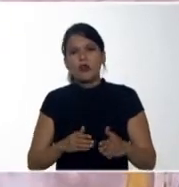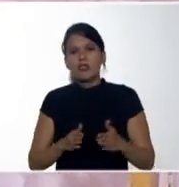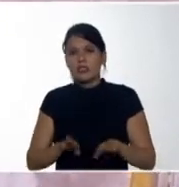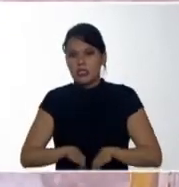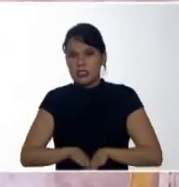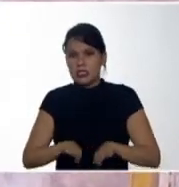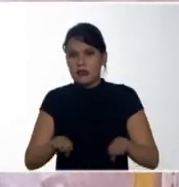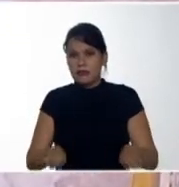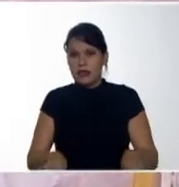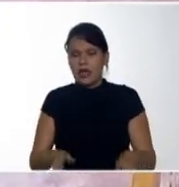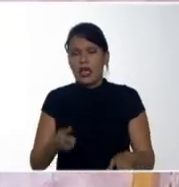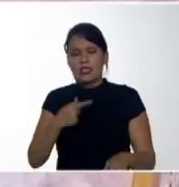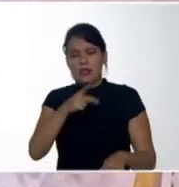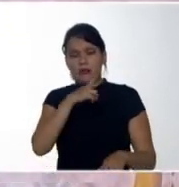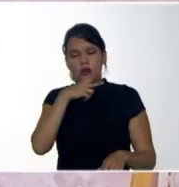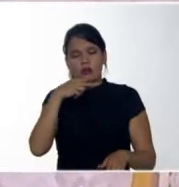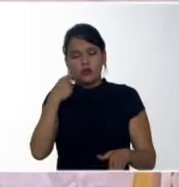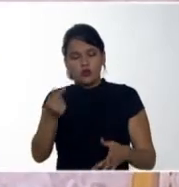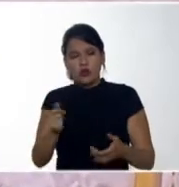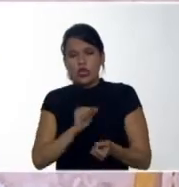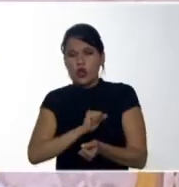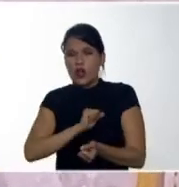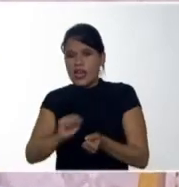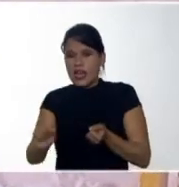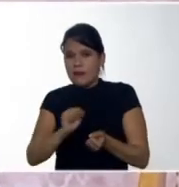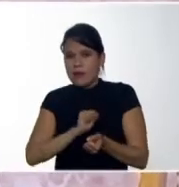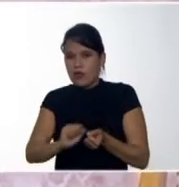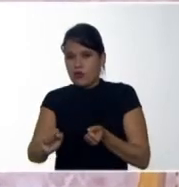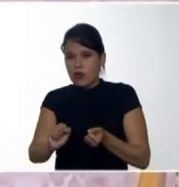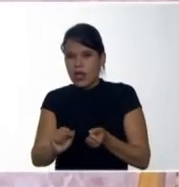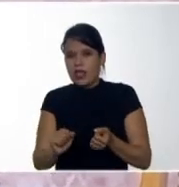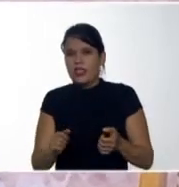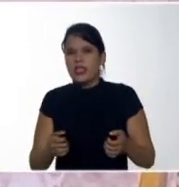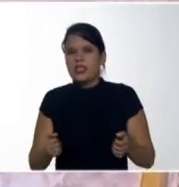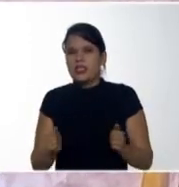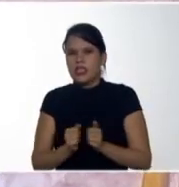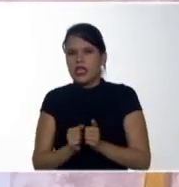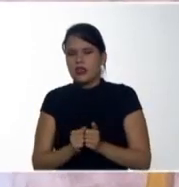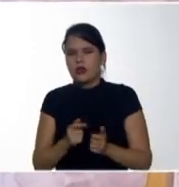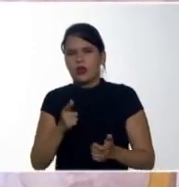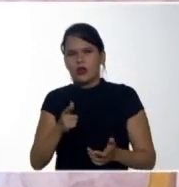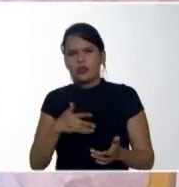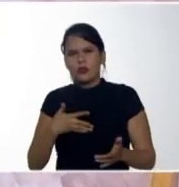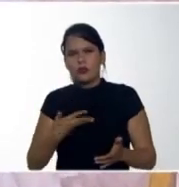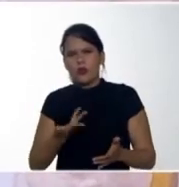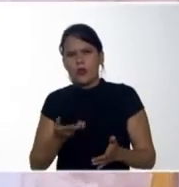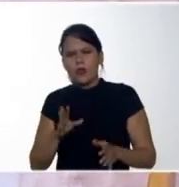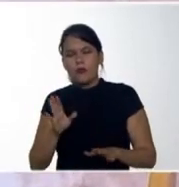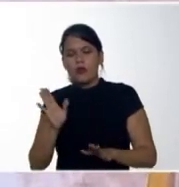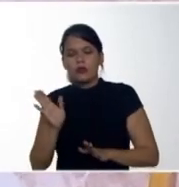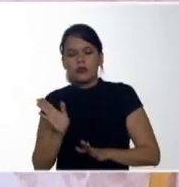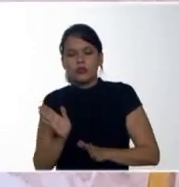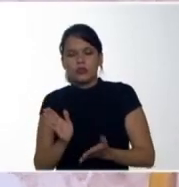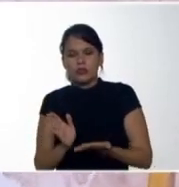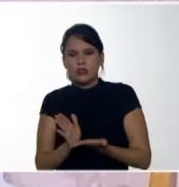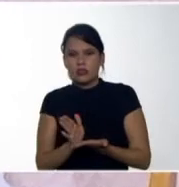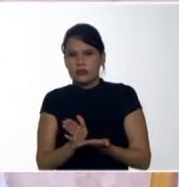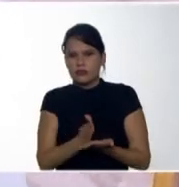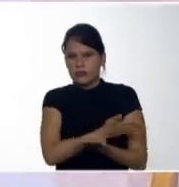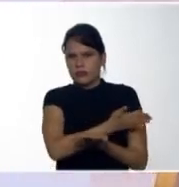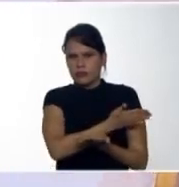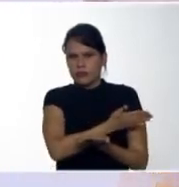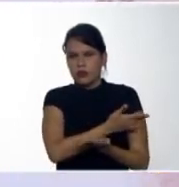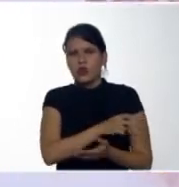Ahí teníamos azúcar con limadura de hierro. Exacto. Y con este método podemos eliminar toda la